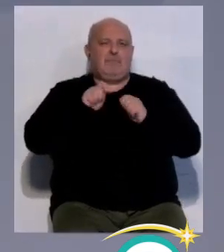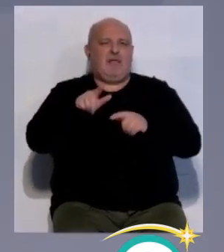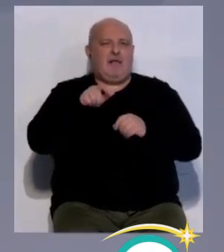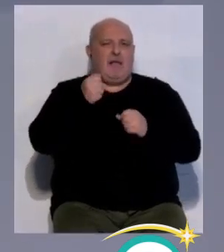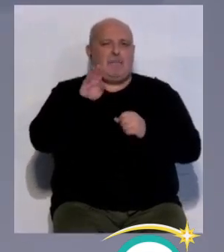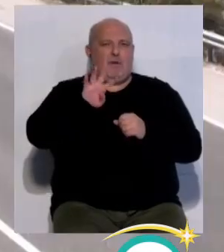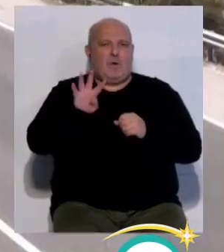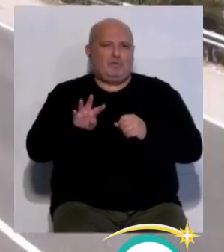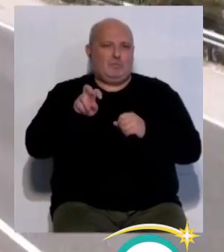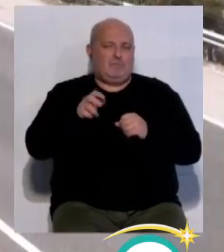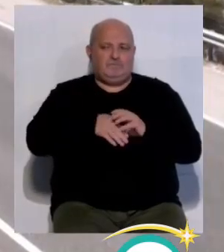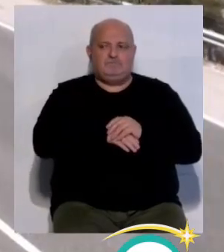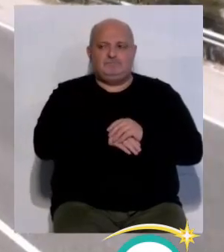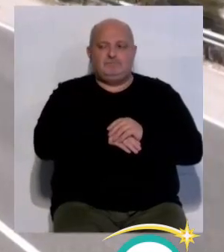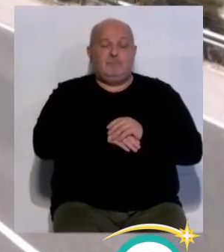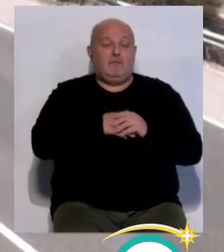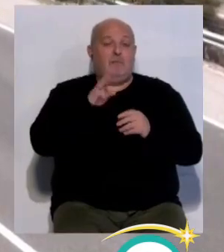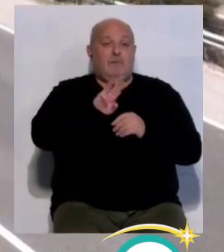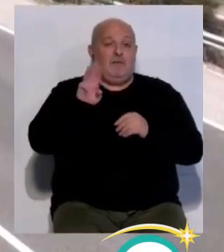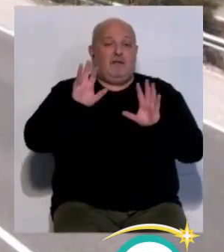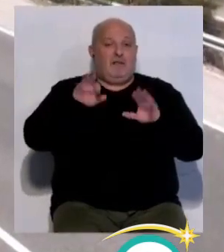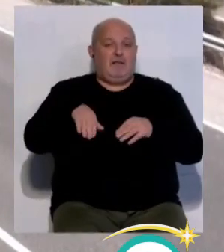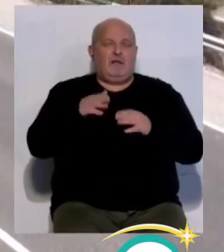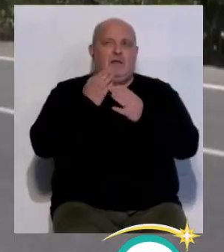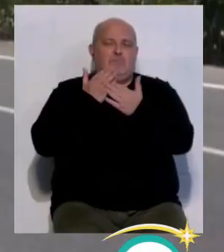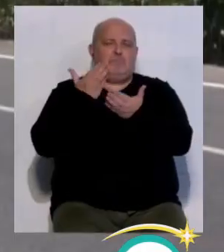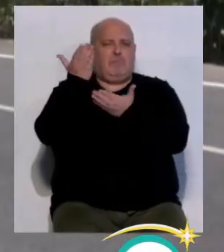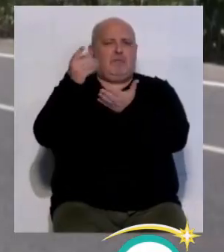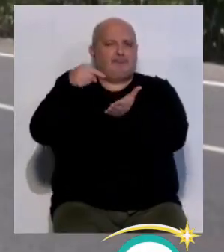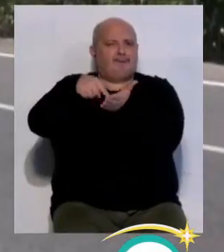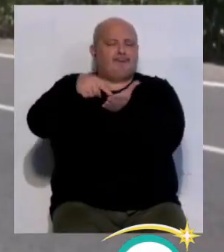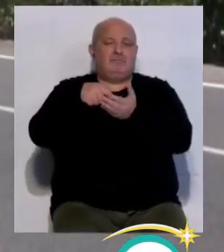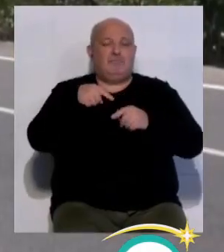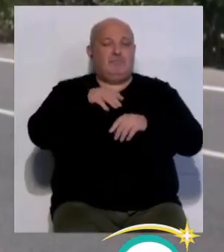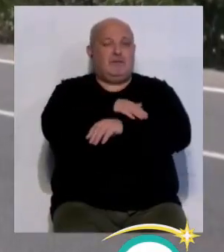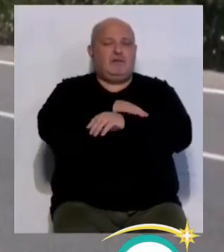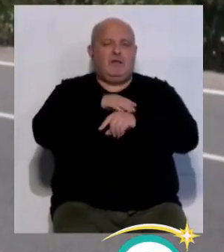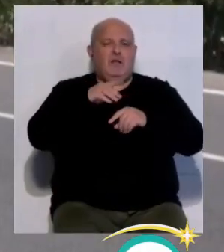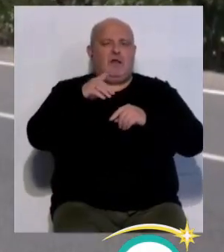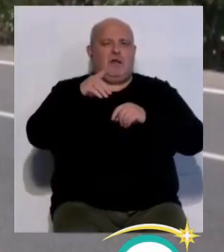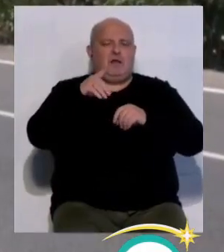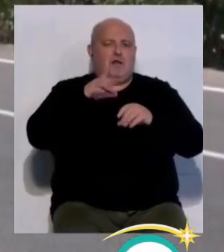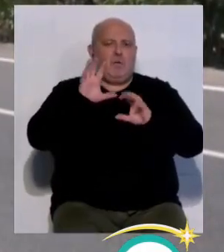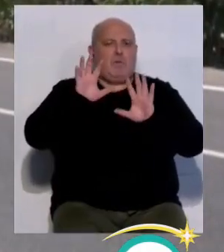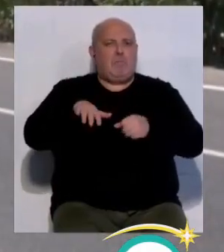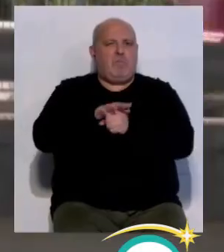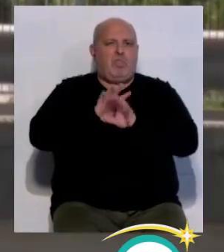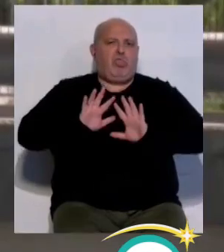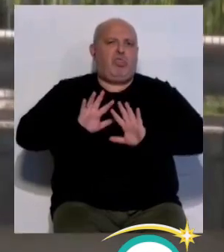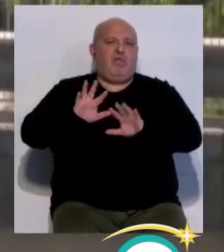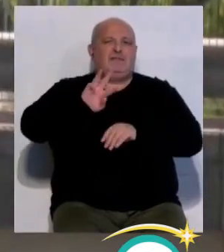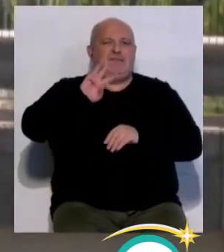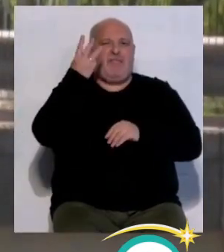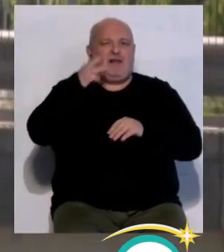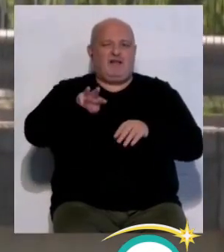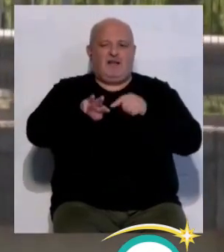provincia. El Partido Popular de Cádiz exige que el Ministerio de Transporte no relegue a la provincia del proyecto del tercer carril